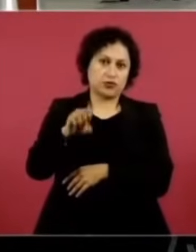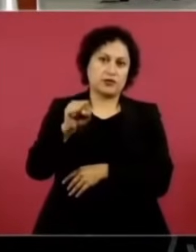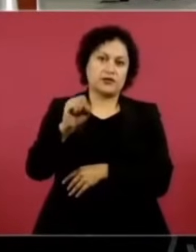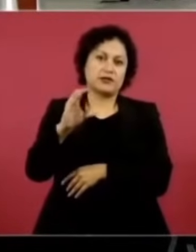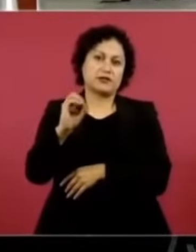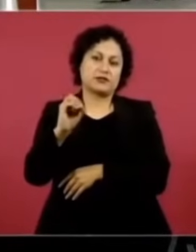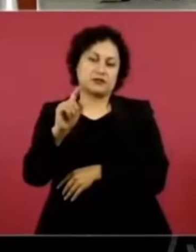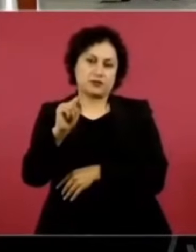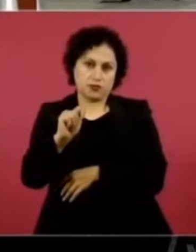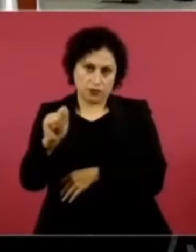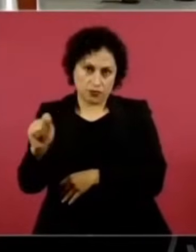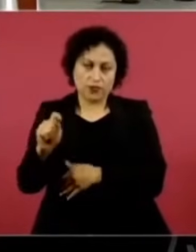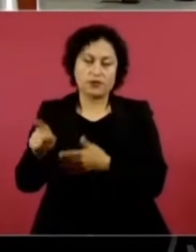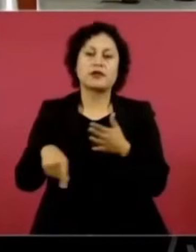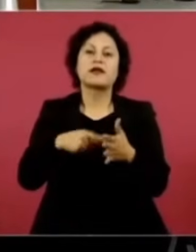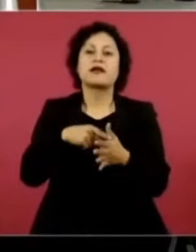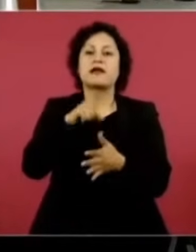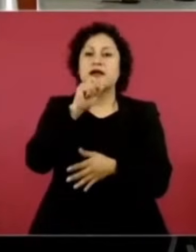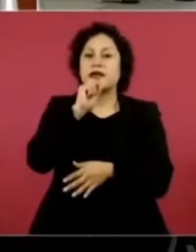Y curita, ¿no?